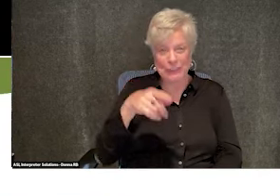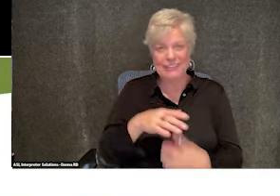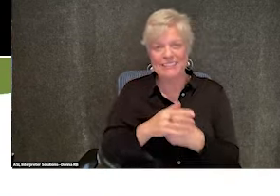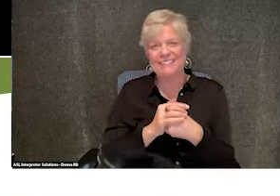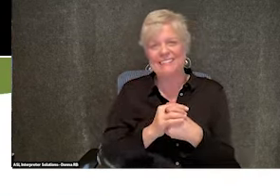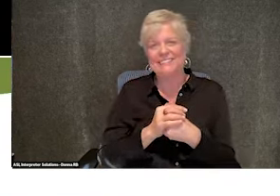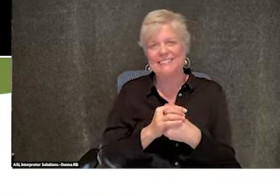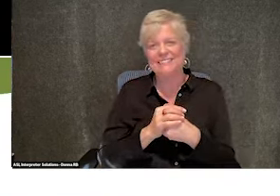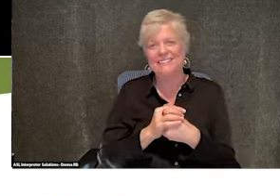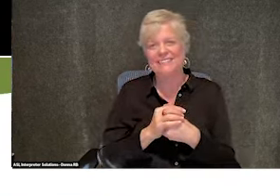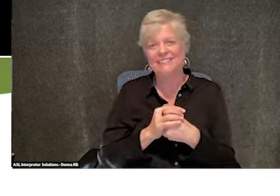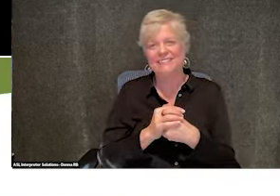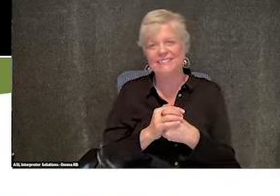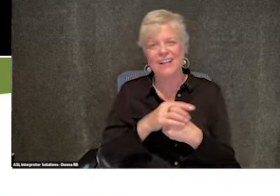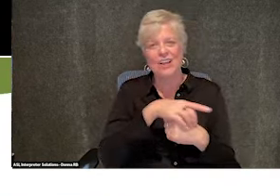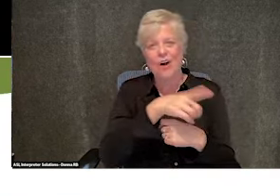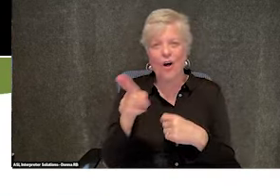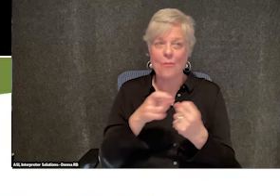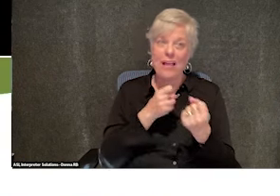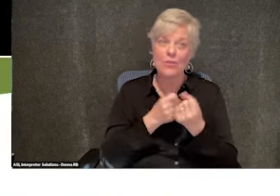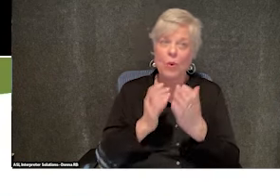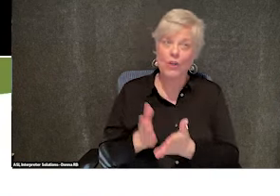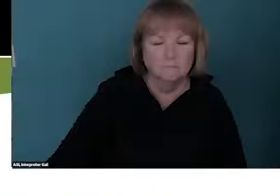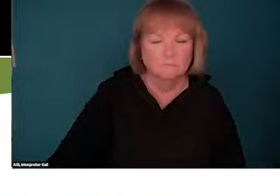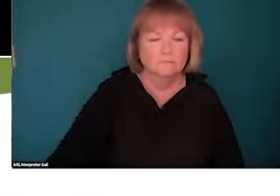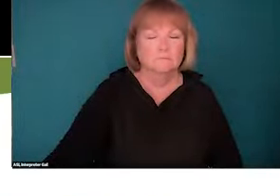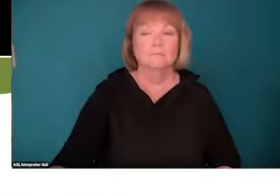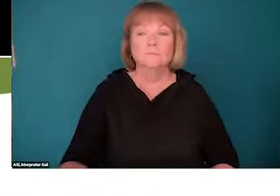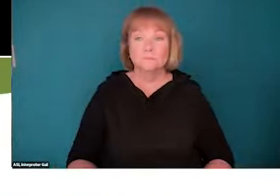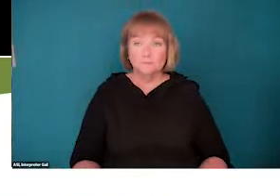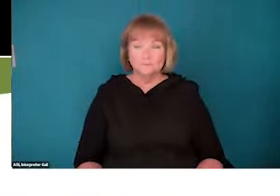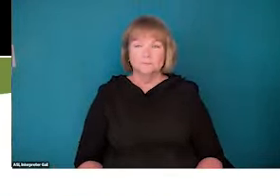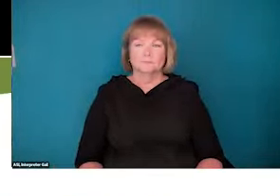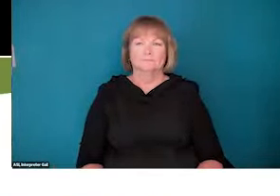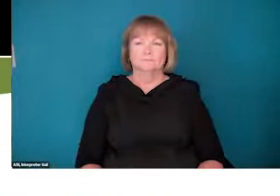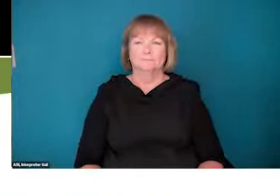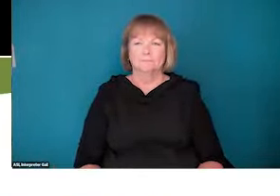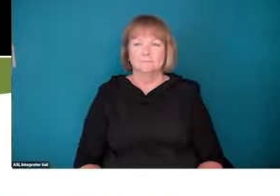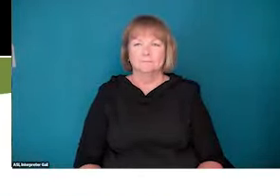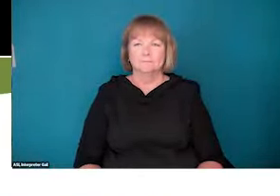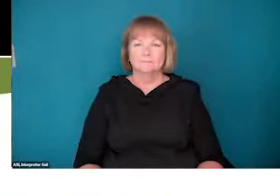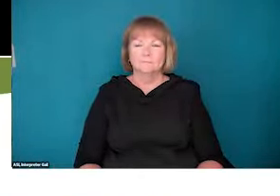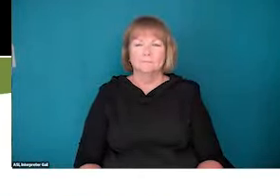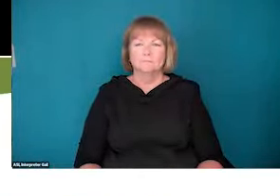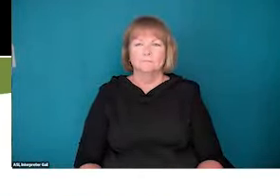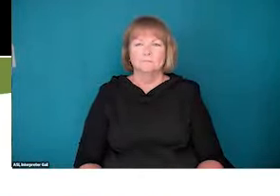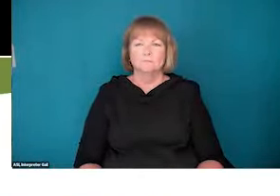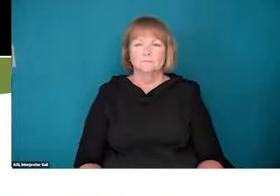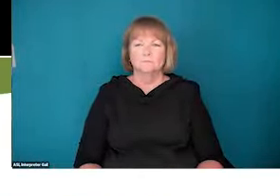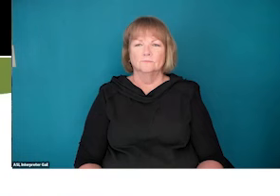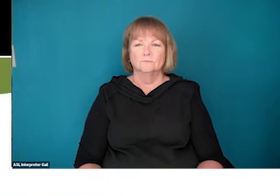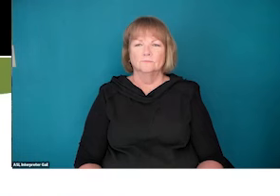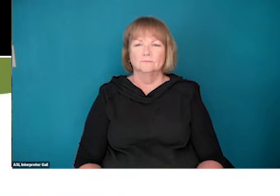Bill y tío Jeff no son tíos por sangre, pero que son muy cercanos,